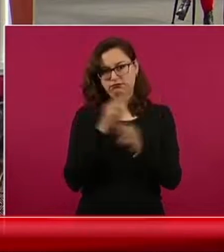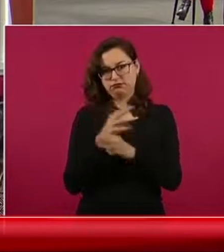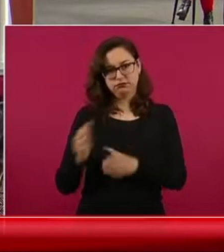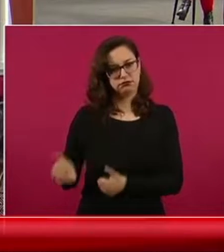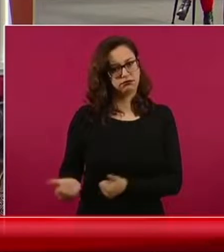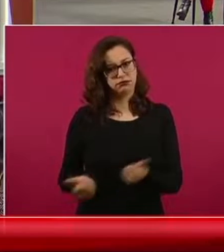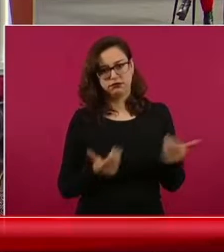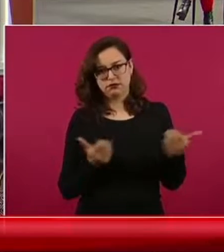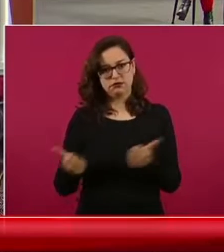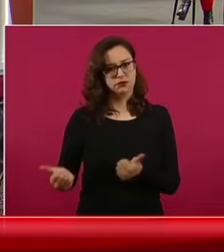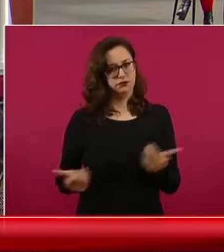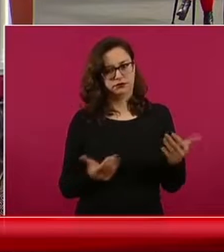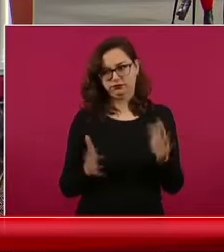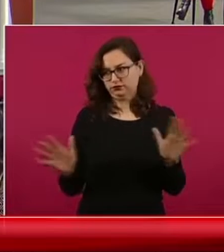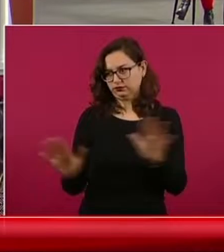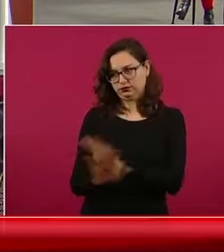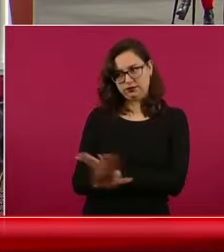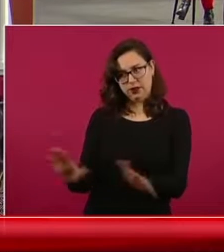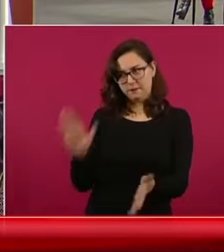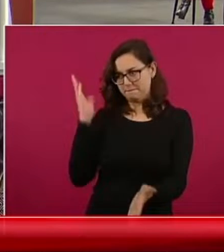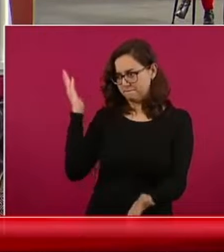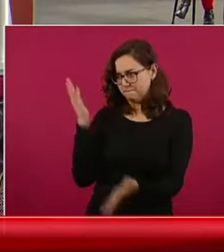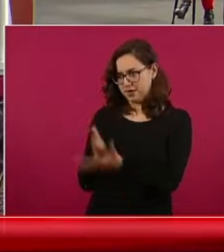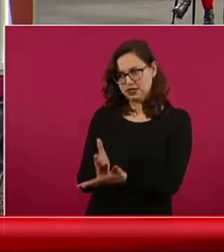el trabajo, hablamos con ellos